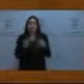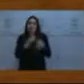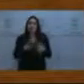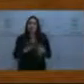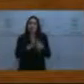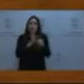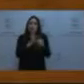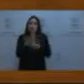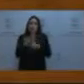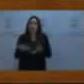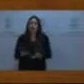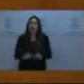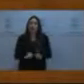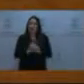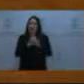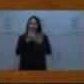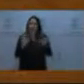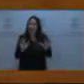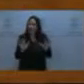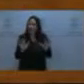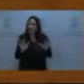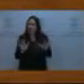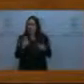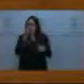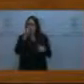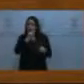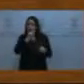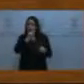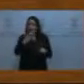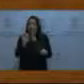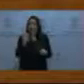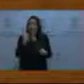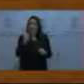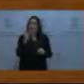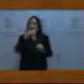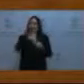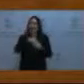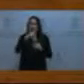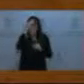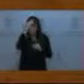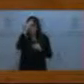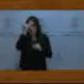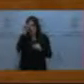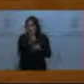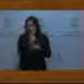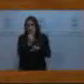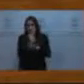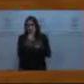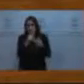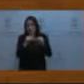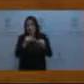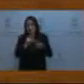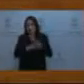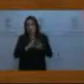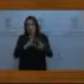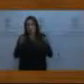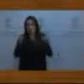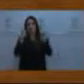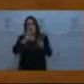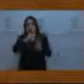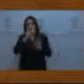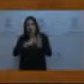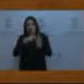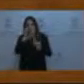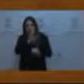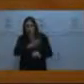no están nada claros. Los del año 2015 los encontramos en la memoria del Instituto Asturiano para la Atención Integral a la Infancia.